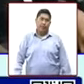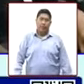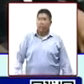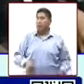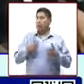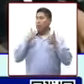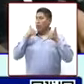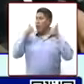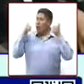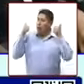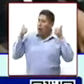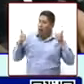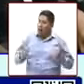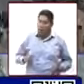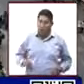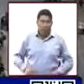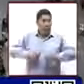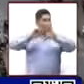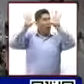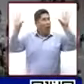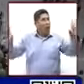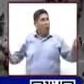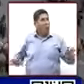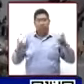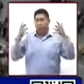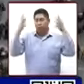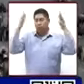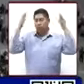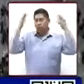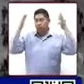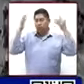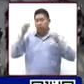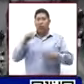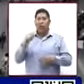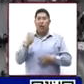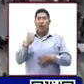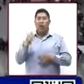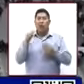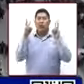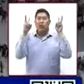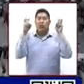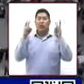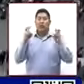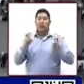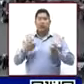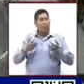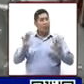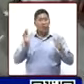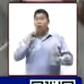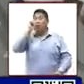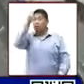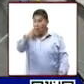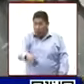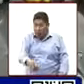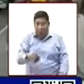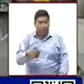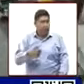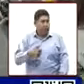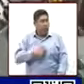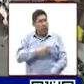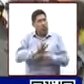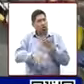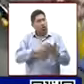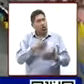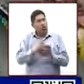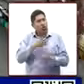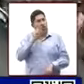Bien, perfecto, Walter. Nos queda claro, entonces, se ha llegado a un acuerdo, 10 puntos que se han tratado. A partir de mañana ya estaría volviendo toda la